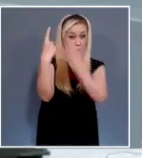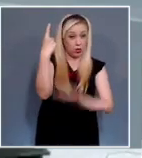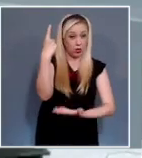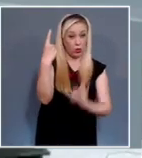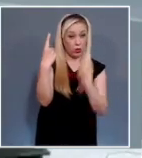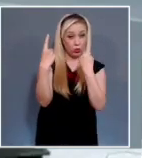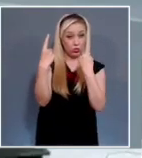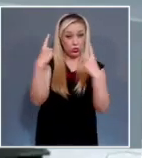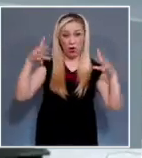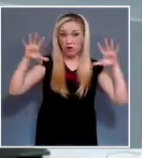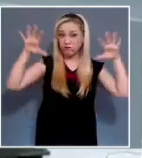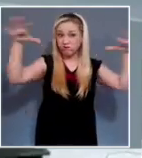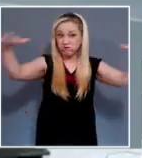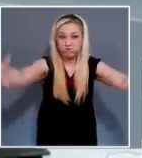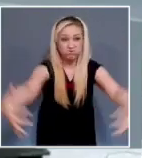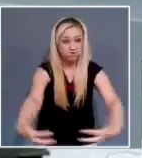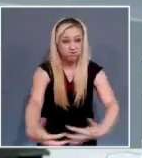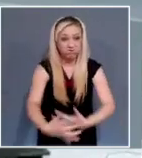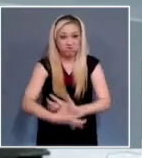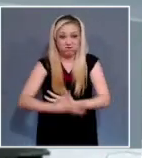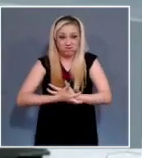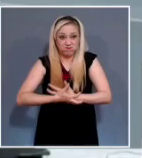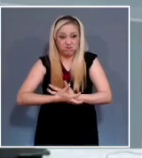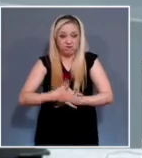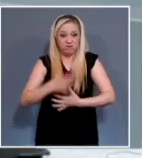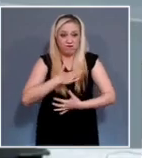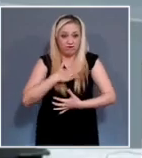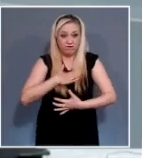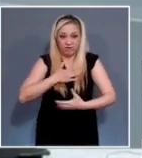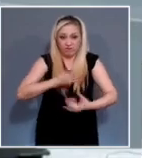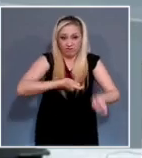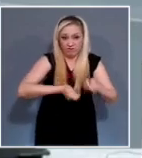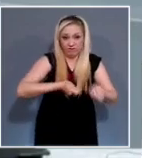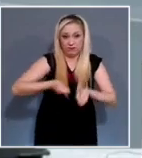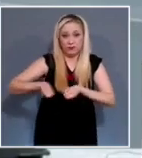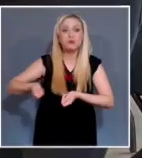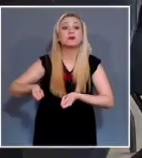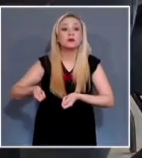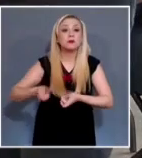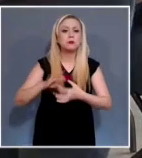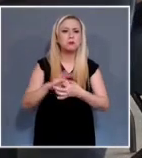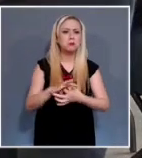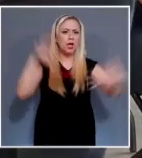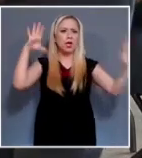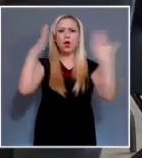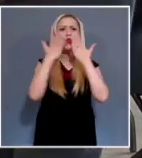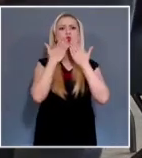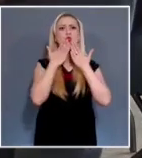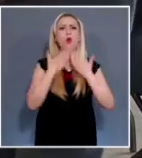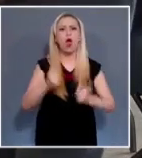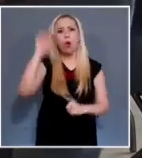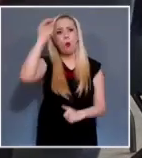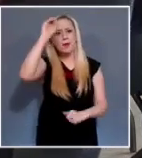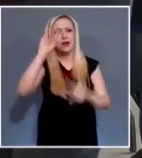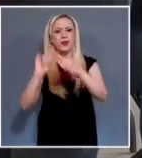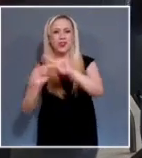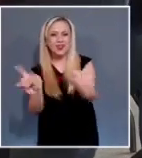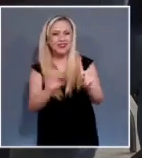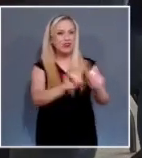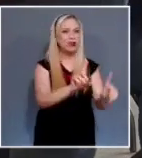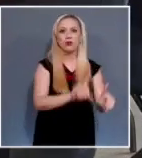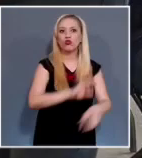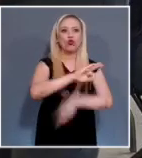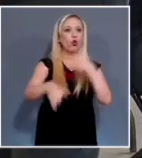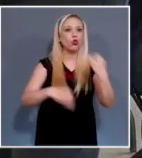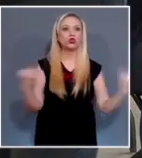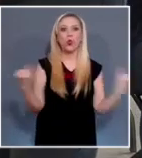acaparan dos o más de esos poderes en un solo individuo, se rompe la esencia de la democracia. Señaló que en México y en